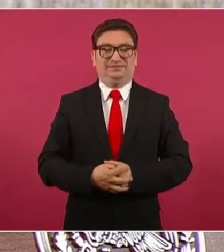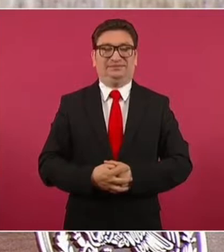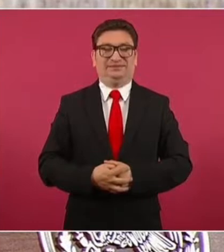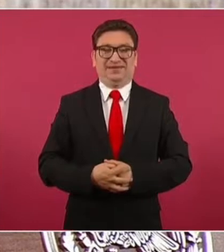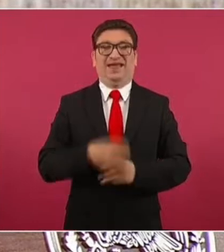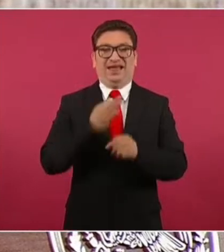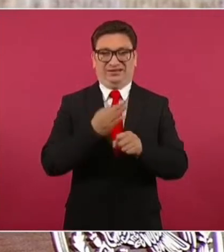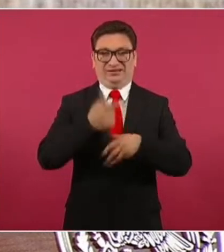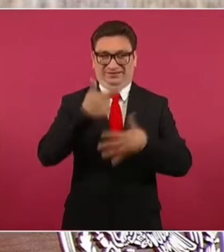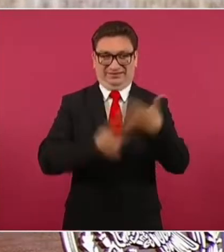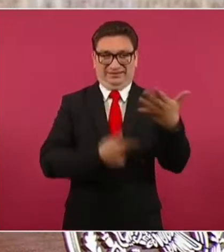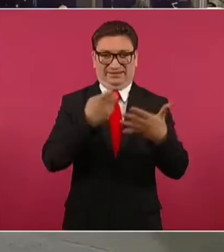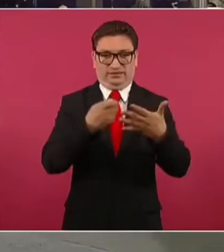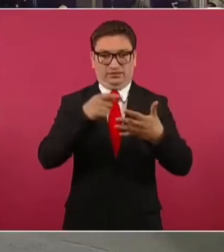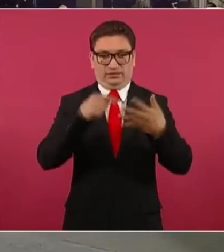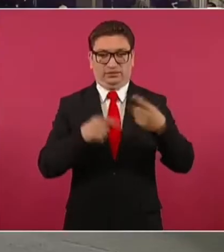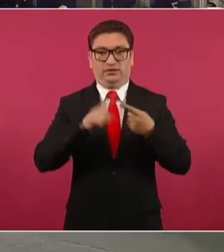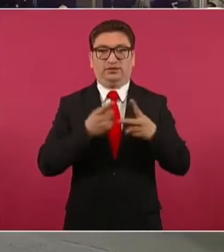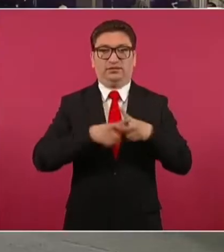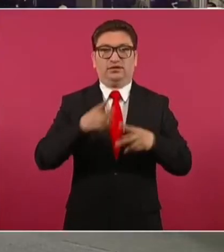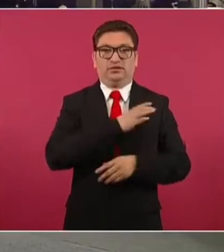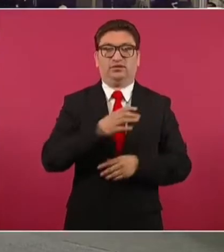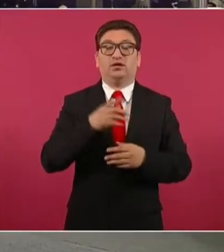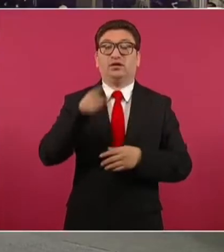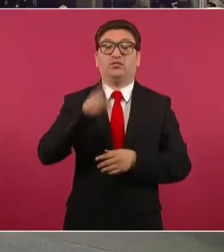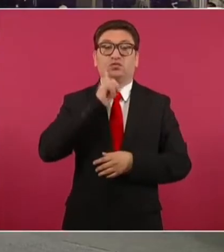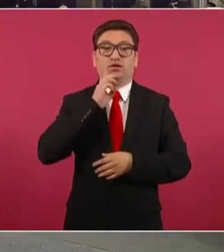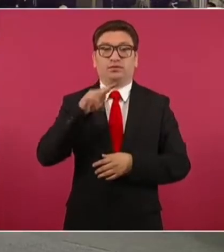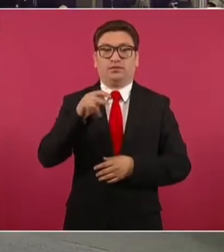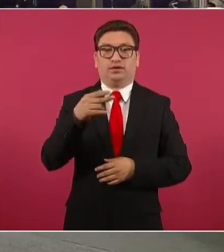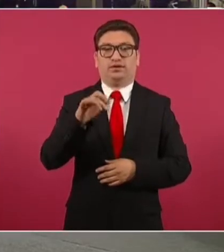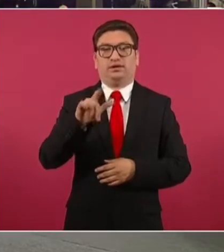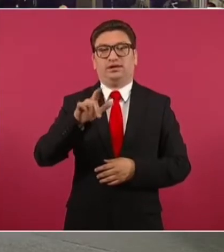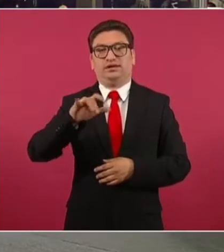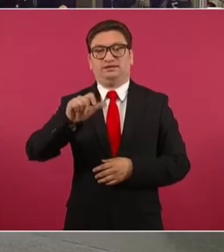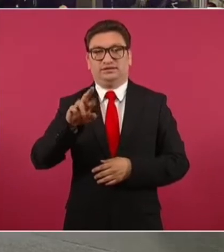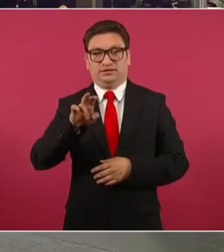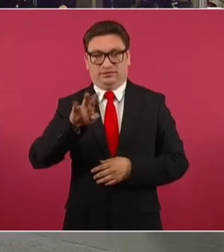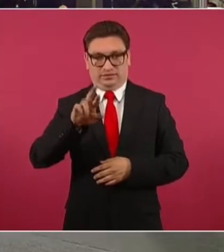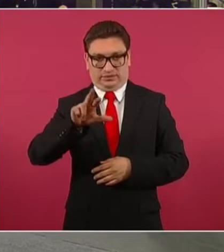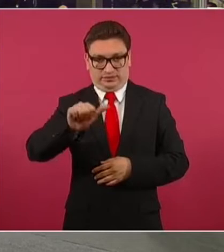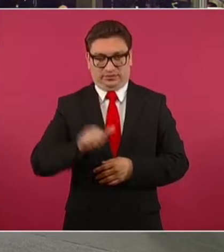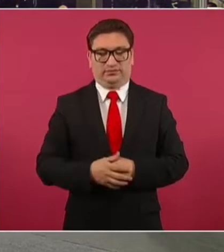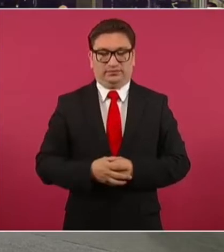Vamos a darle salida. Empieza la compañera Marta Alicia Rivera.